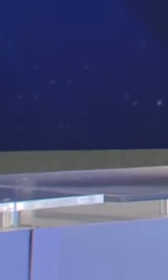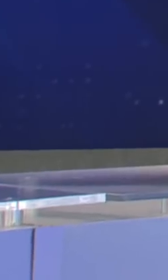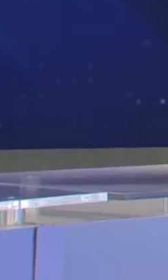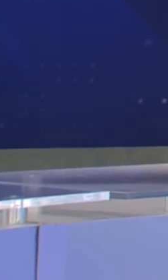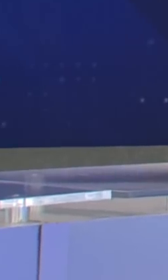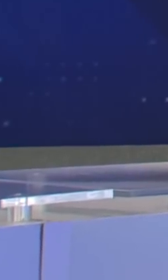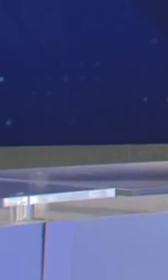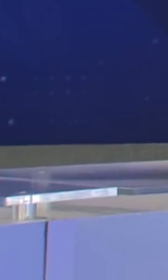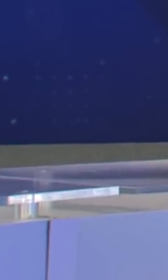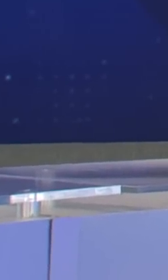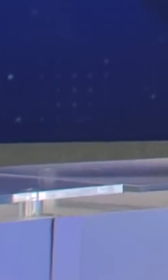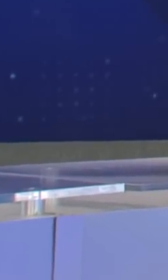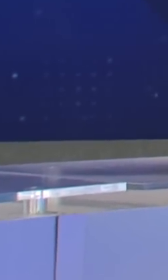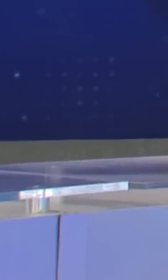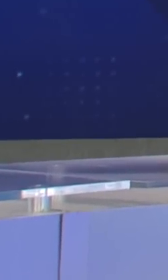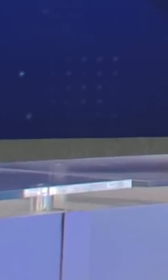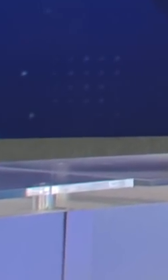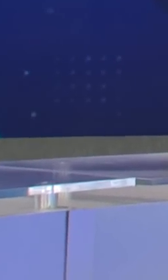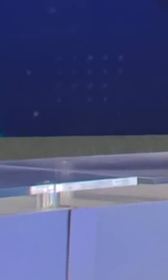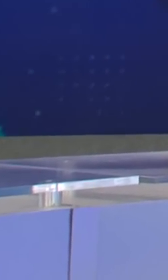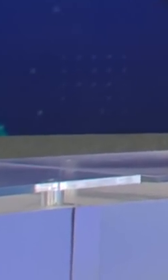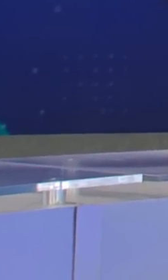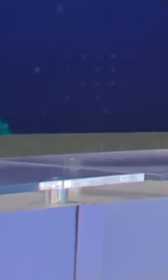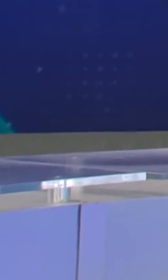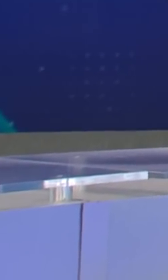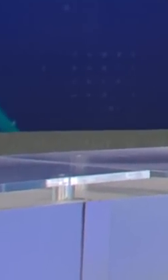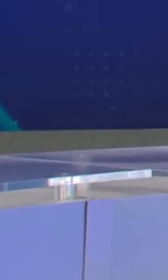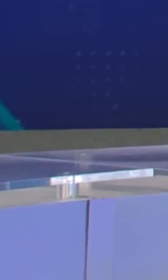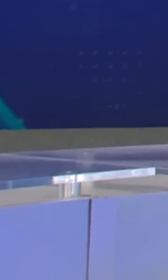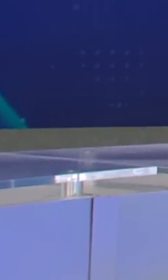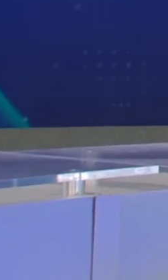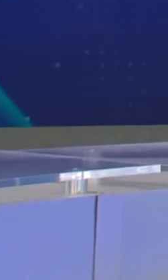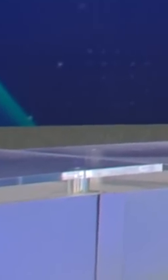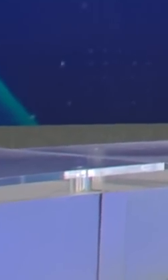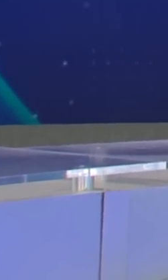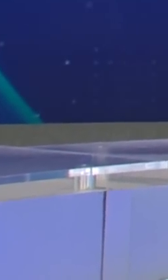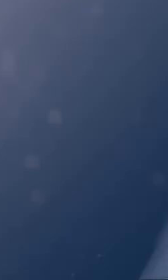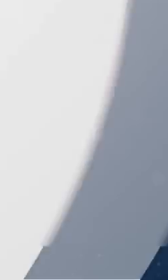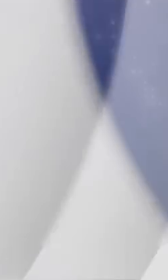por ese país. En otro momento, en una hora exactamente, compartiremos otro flash con más información.